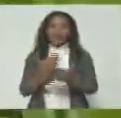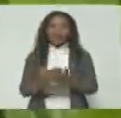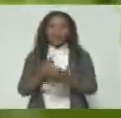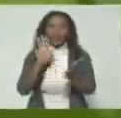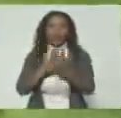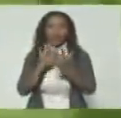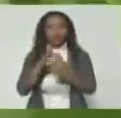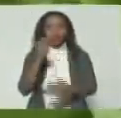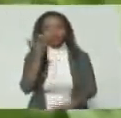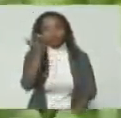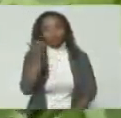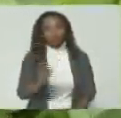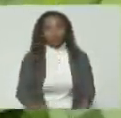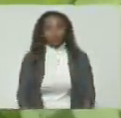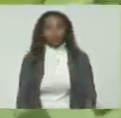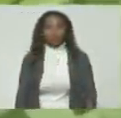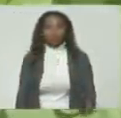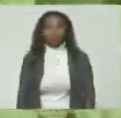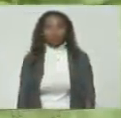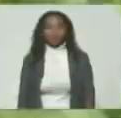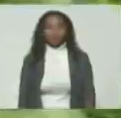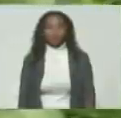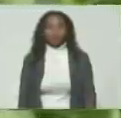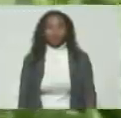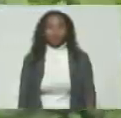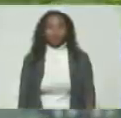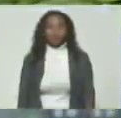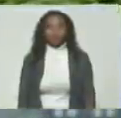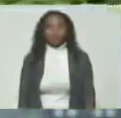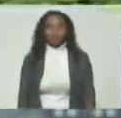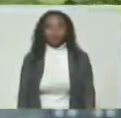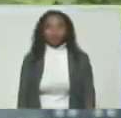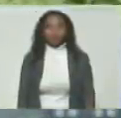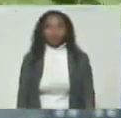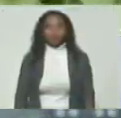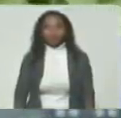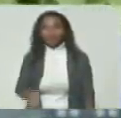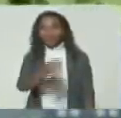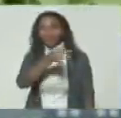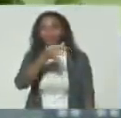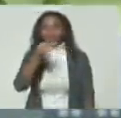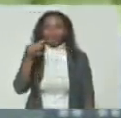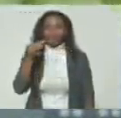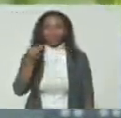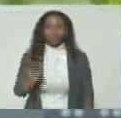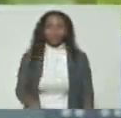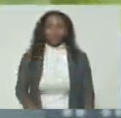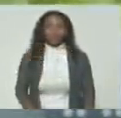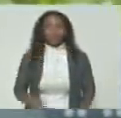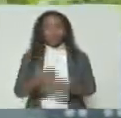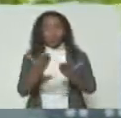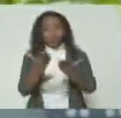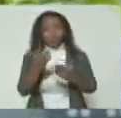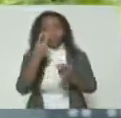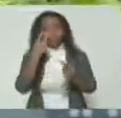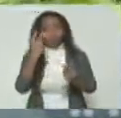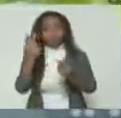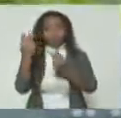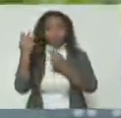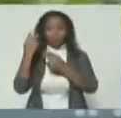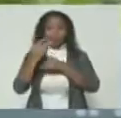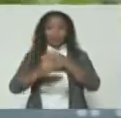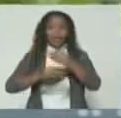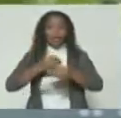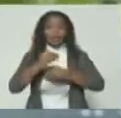devuelvo el pase. Excelente, pues. Fíjense ustedes lo que se está haciendo.